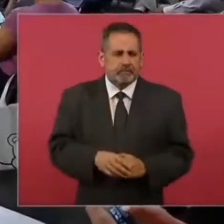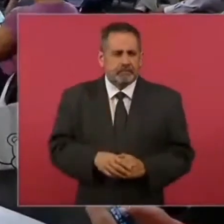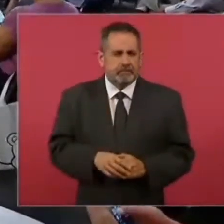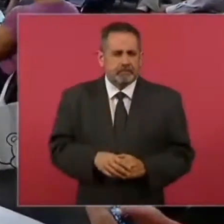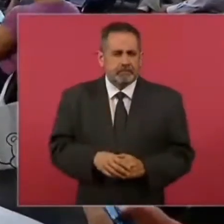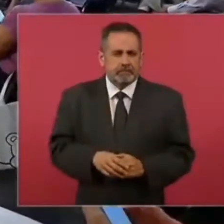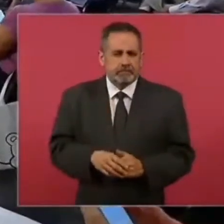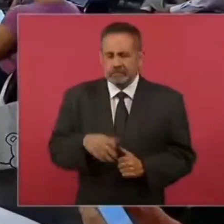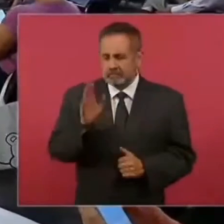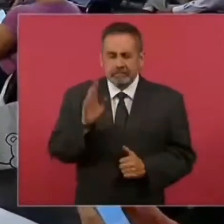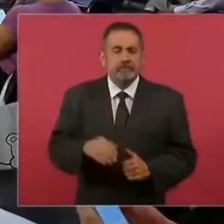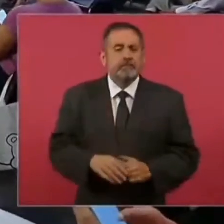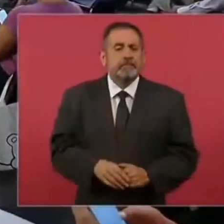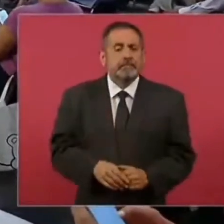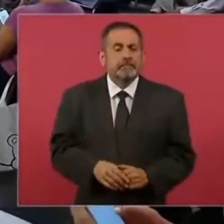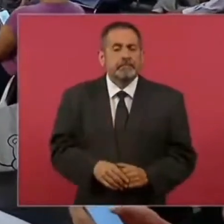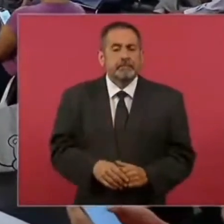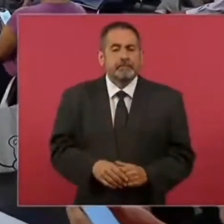bueno,